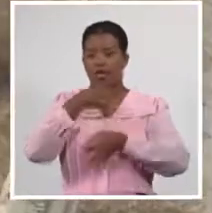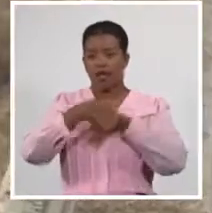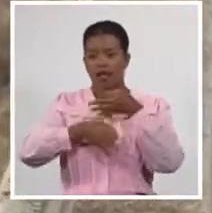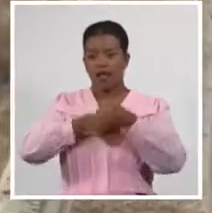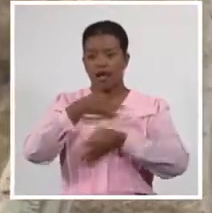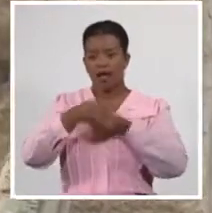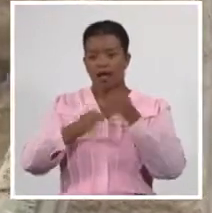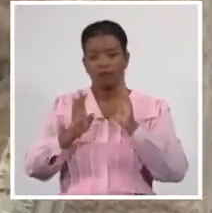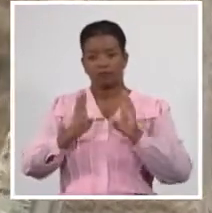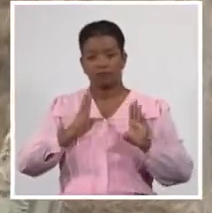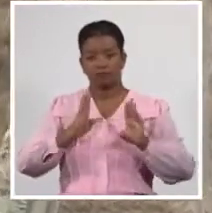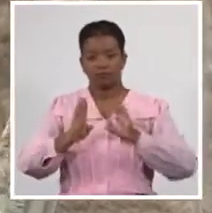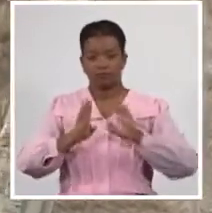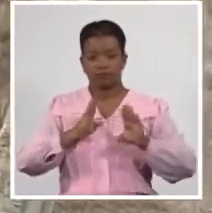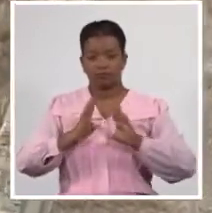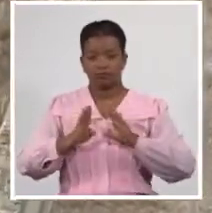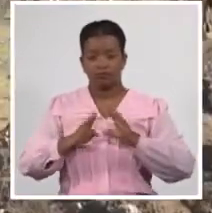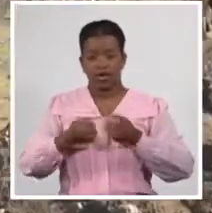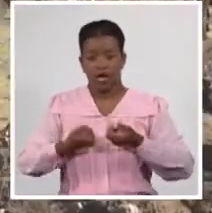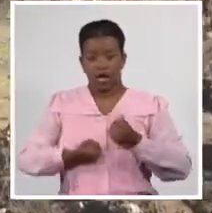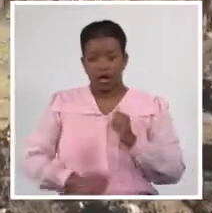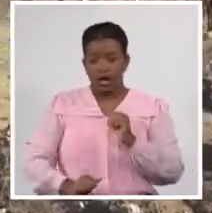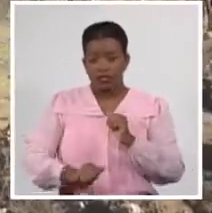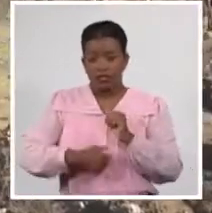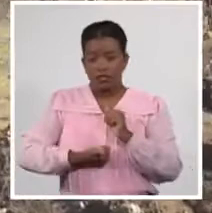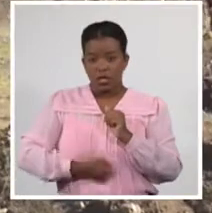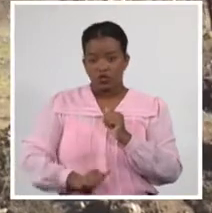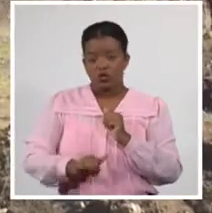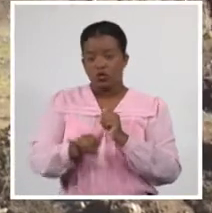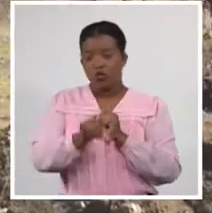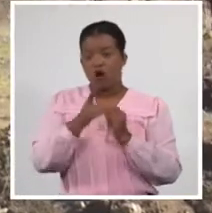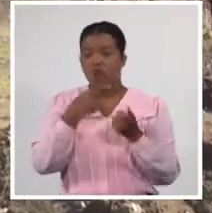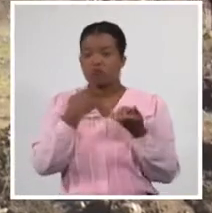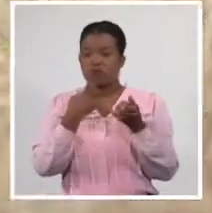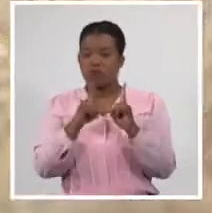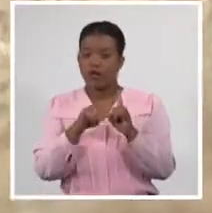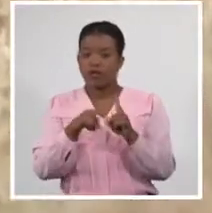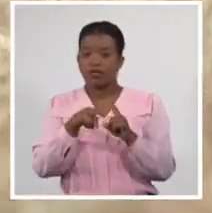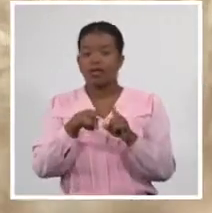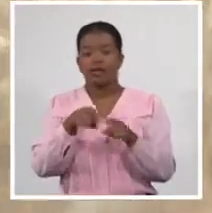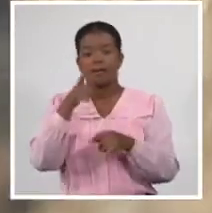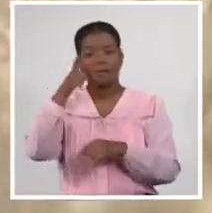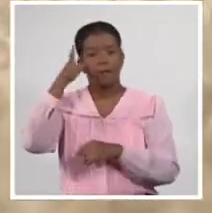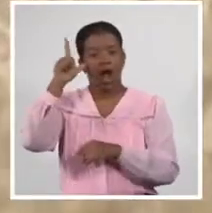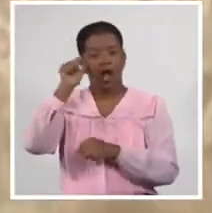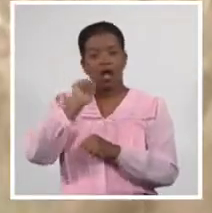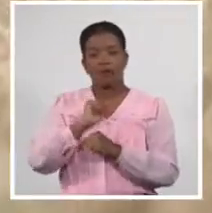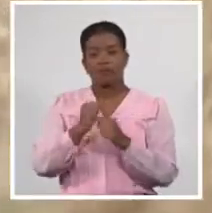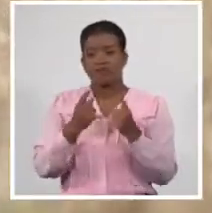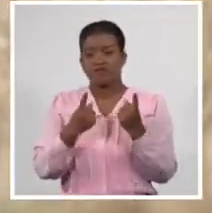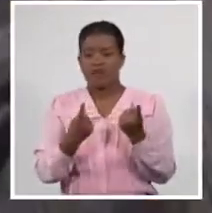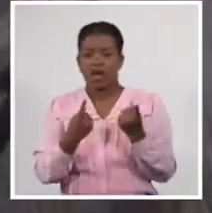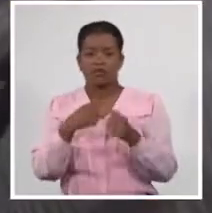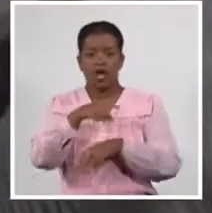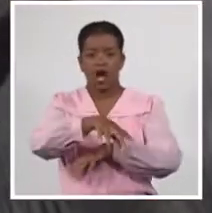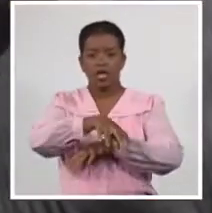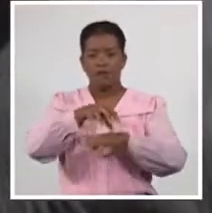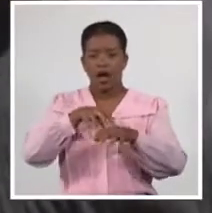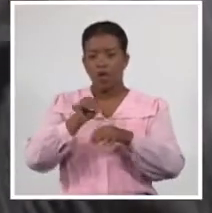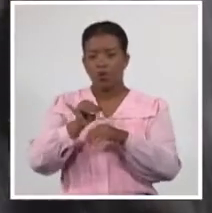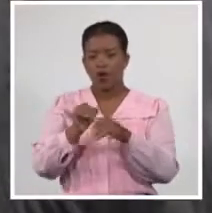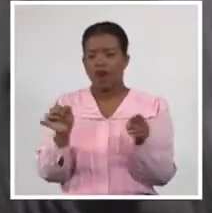término establecido los nacimientos y las muertes de ganado mayor los faltantes de ganado mayor y las compraventas